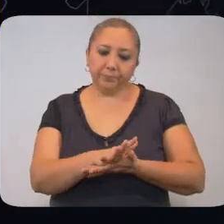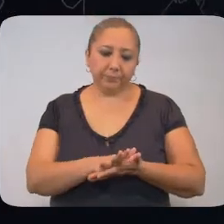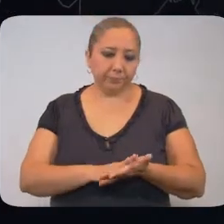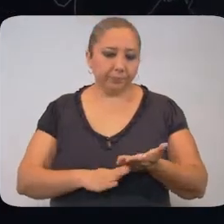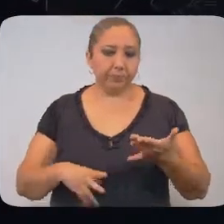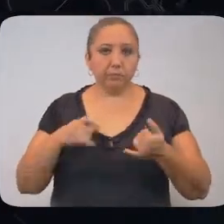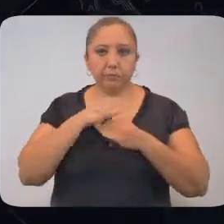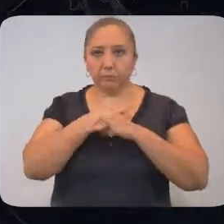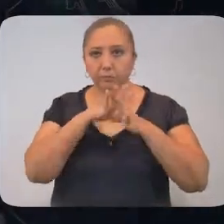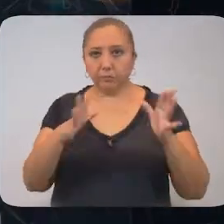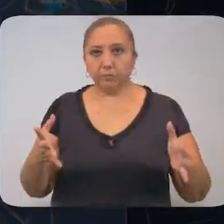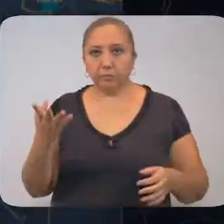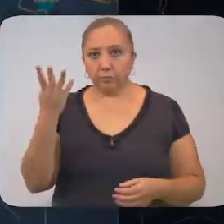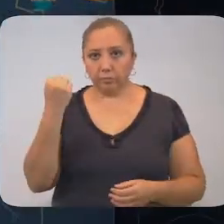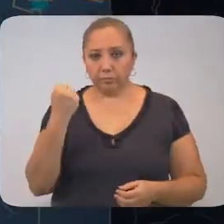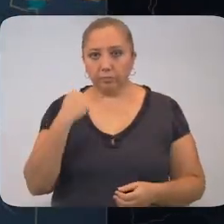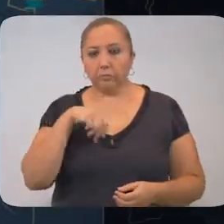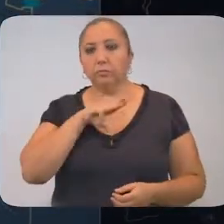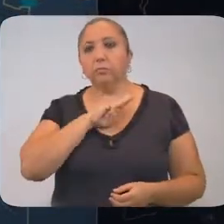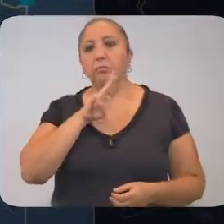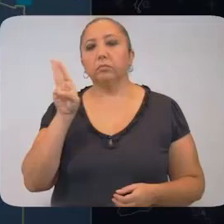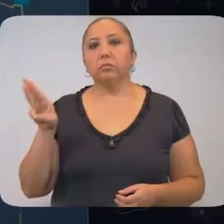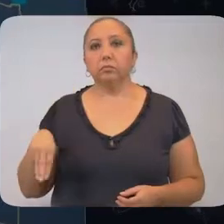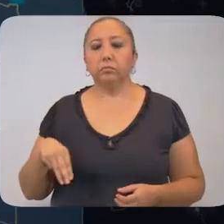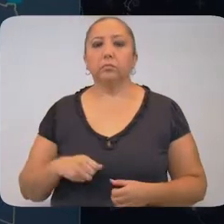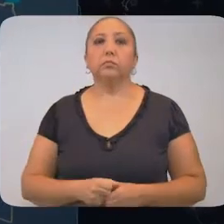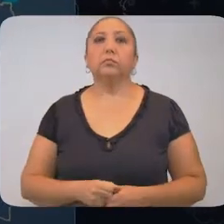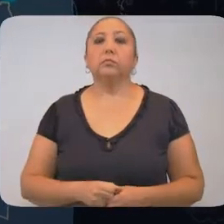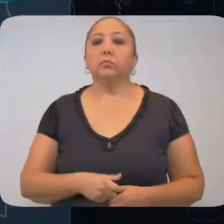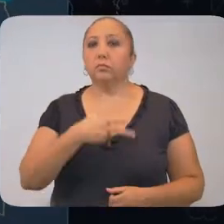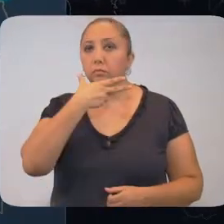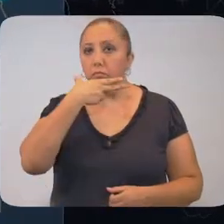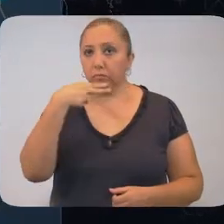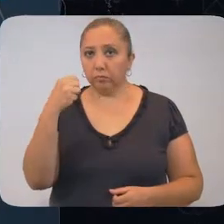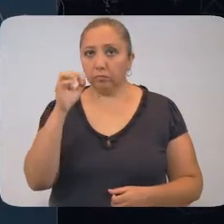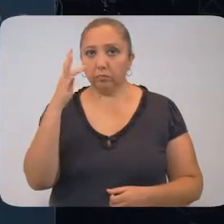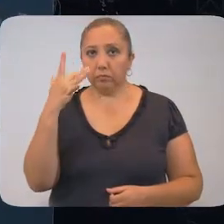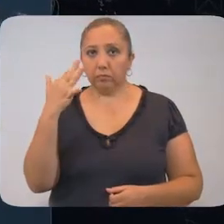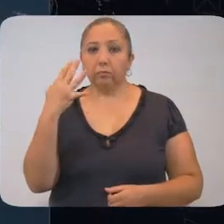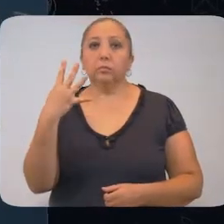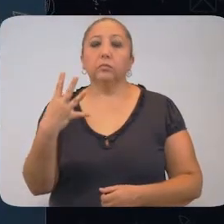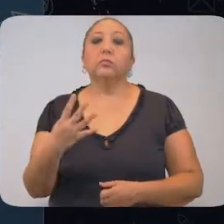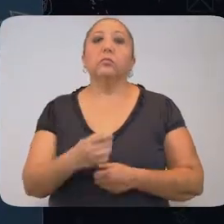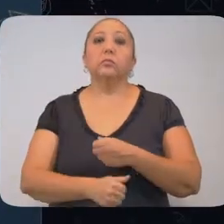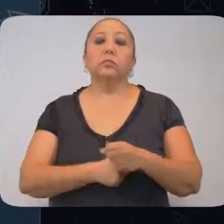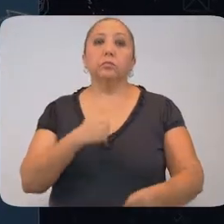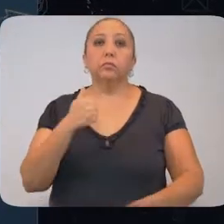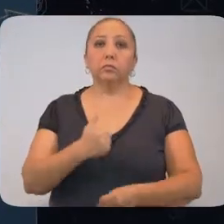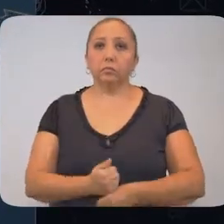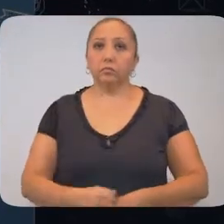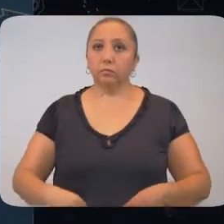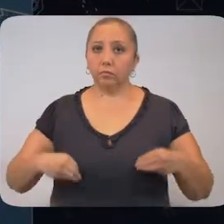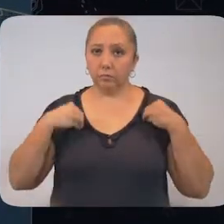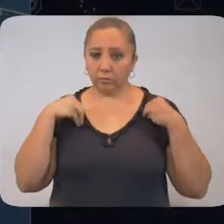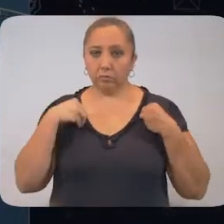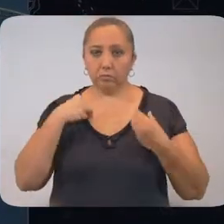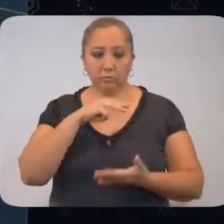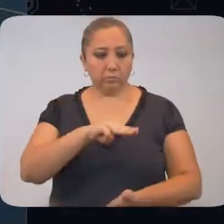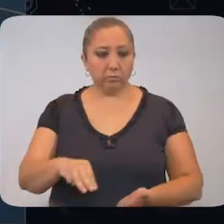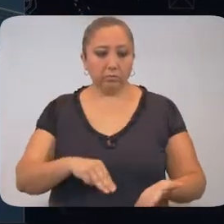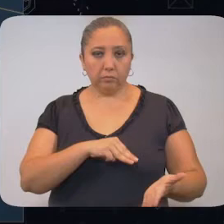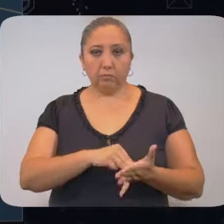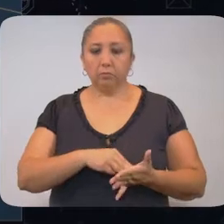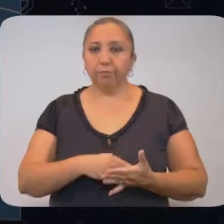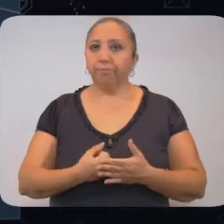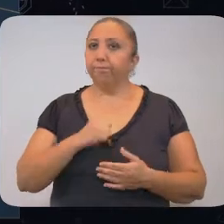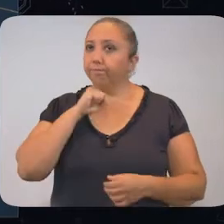Lamentablemente, en este parte médico informamos de 9 fallecimientos. Hombre de 54 años de edad, originario y residente de Mérida,